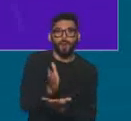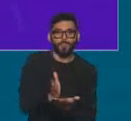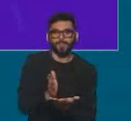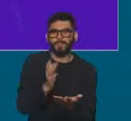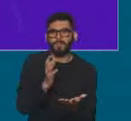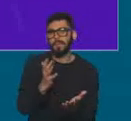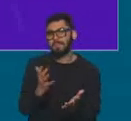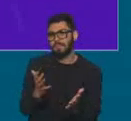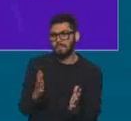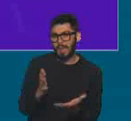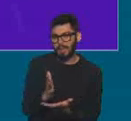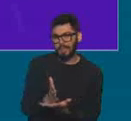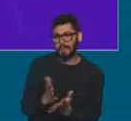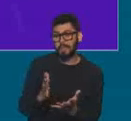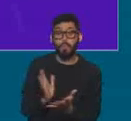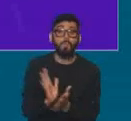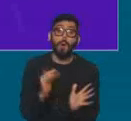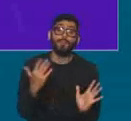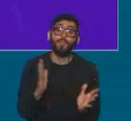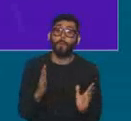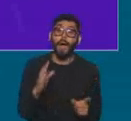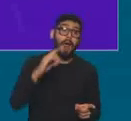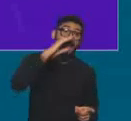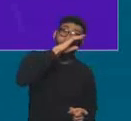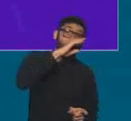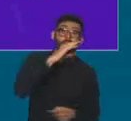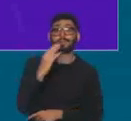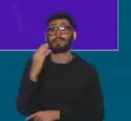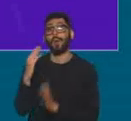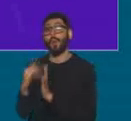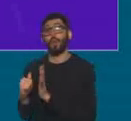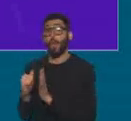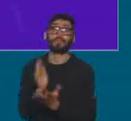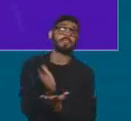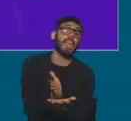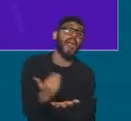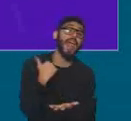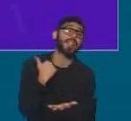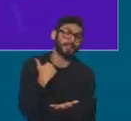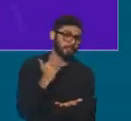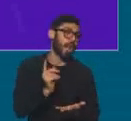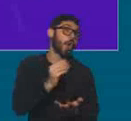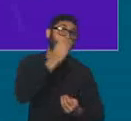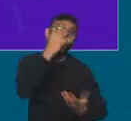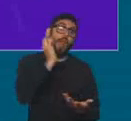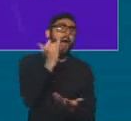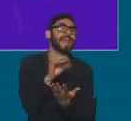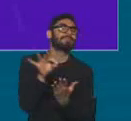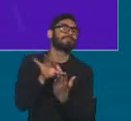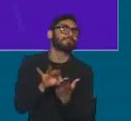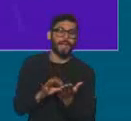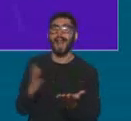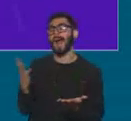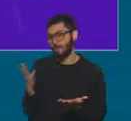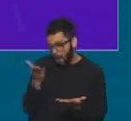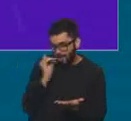Ponele. Es la población gris, en el intermedio. Es arbitrario. Bueno, está bien. Entonces, no es arbitrario. Hay justamente unos criterios y es a